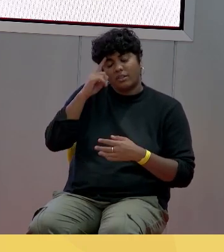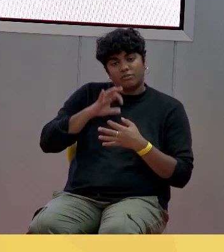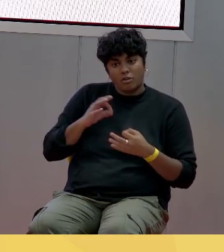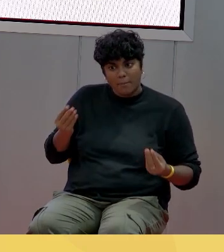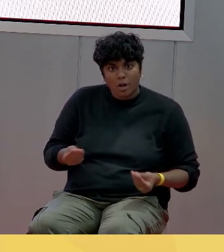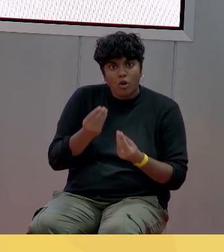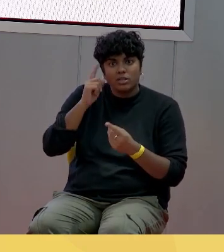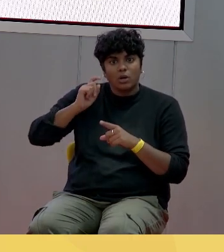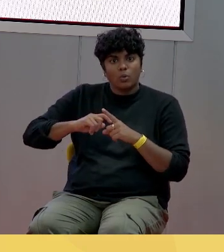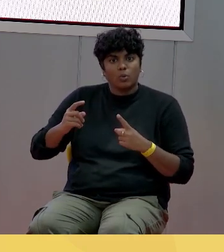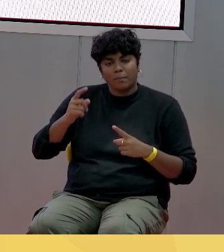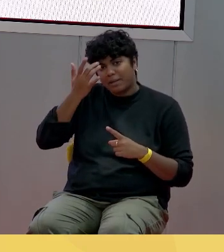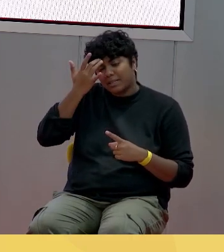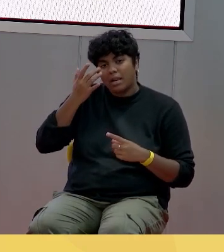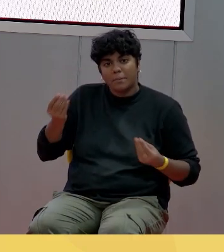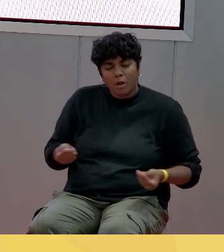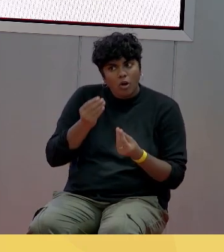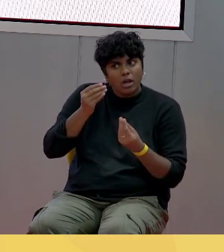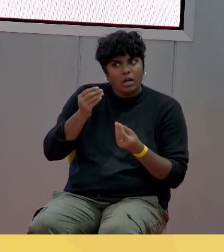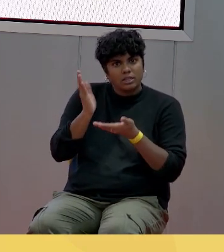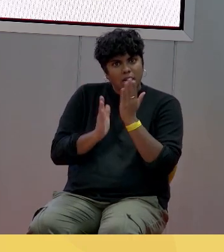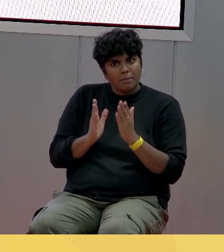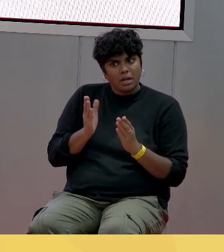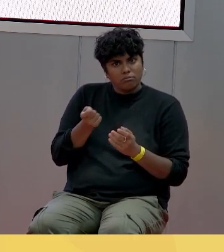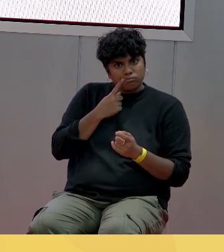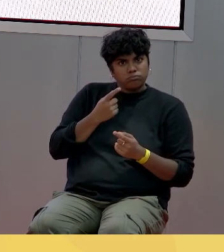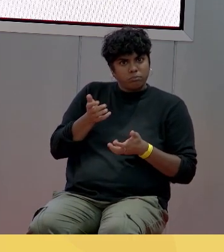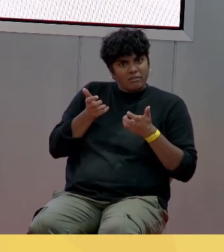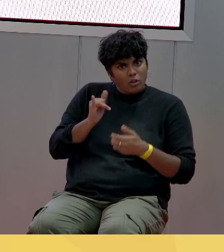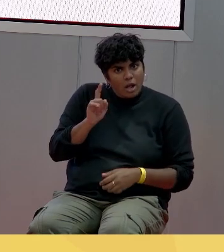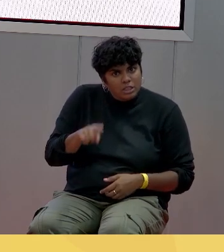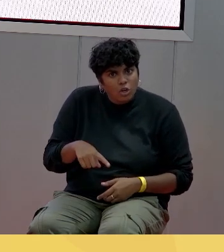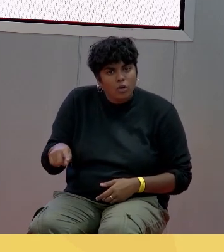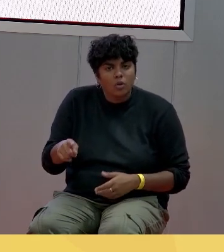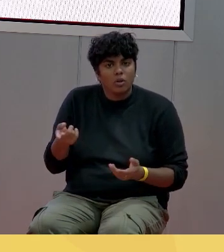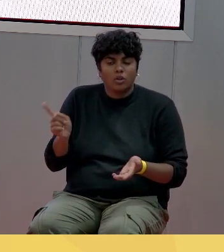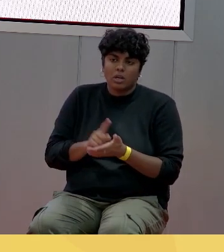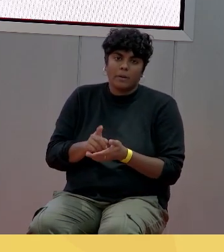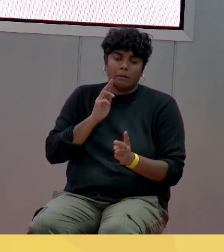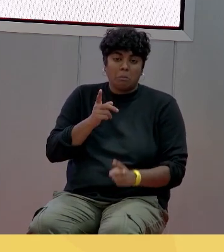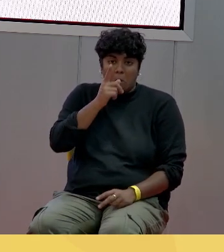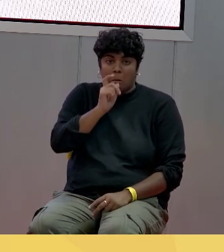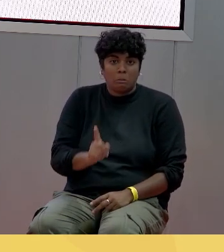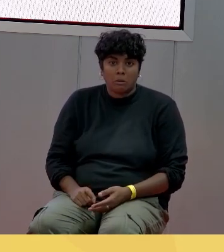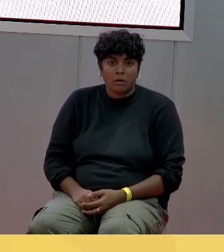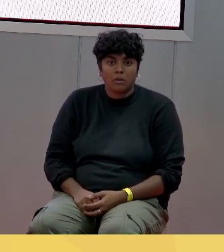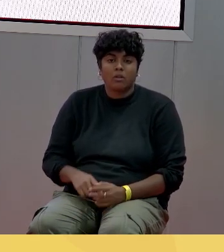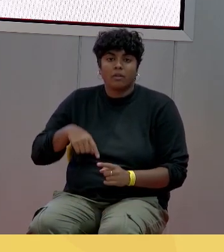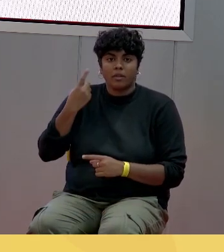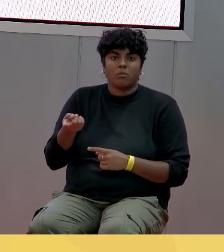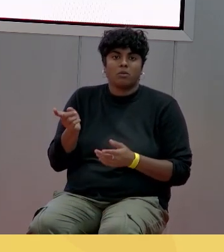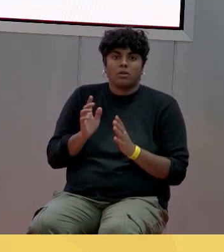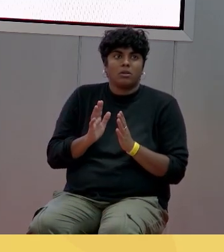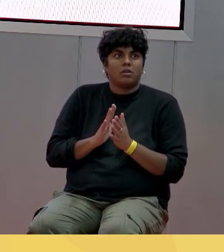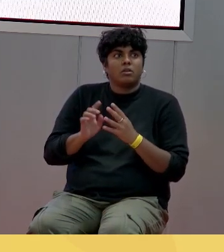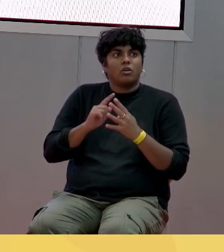salud mental, empezaron la terapia afirmativa. ¿Qué pasó? Y otra vez no se acordaba, cree que uno está esperando y del otro directamente no